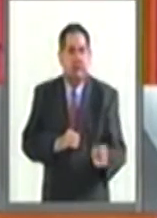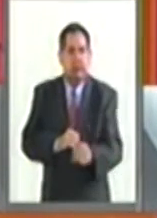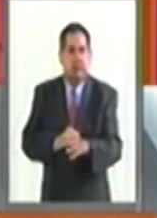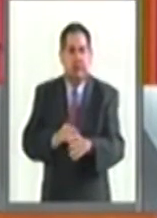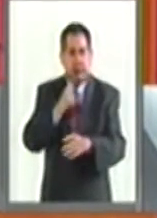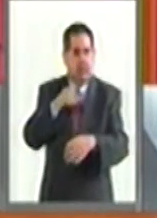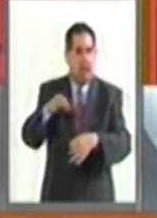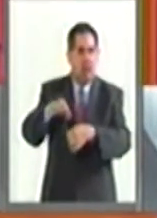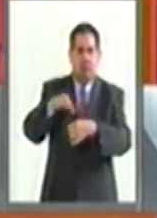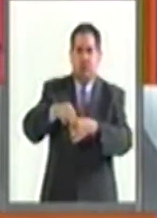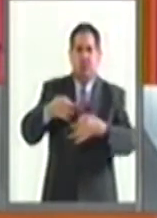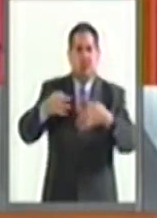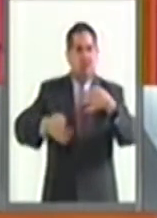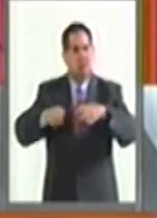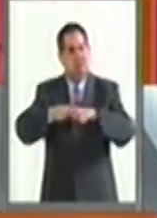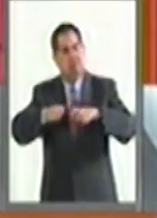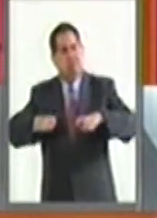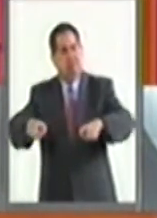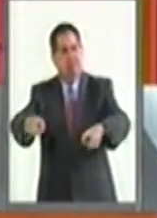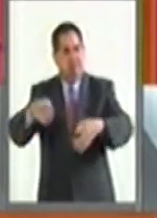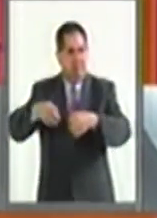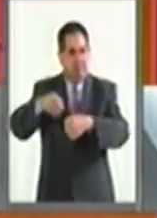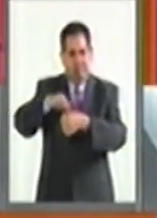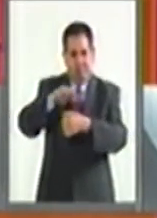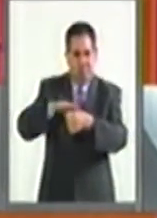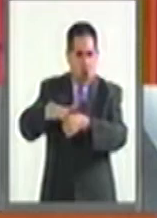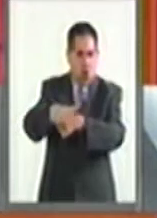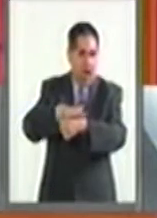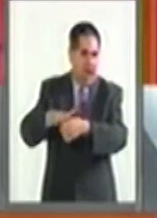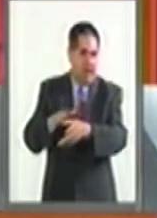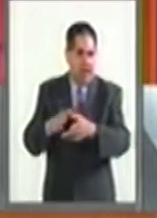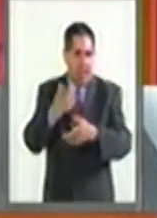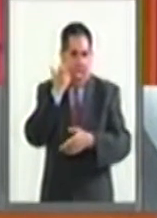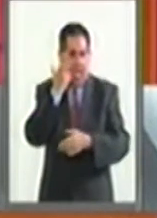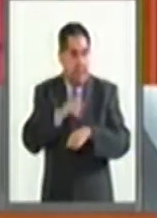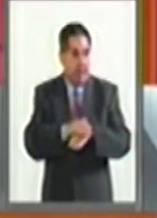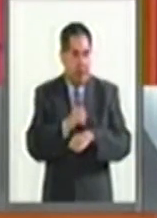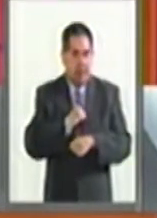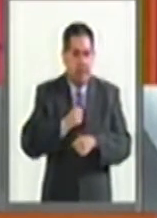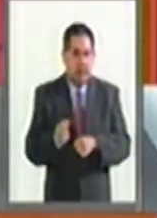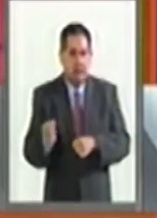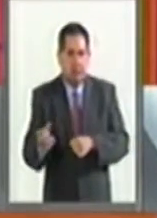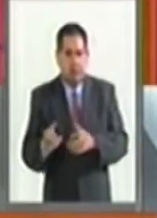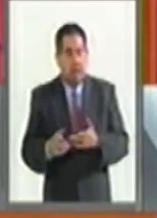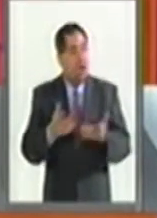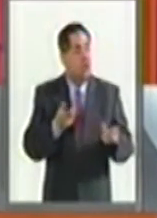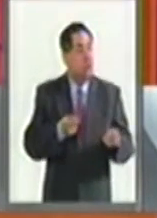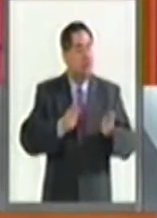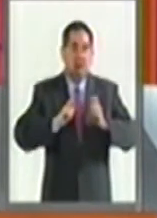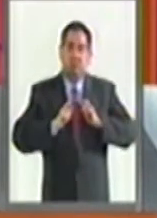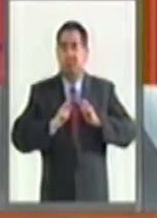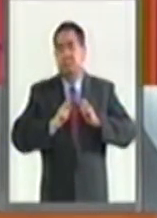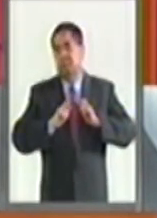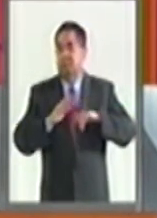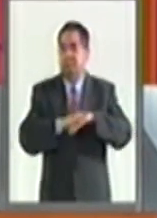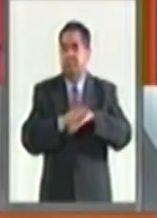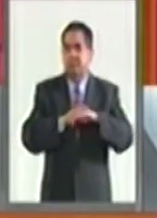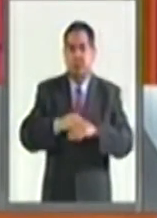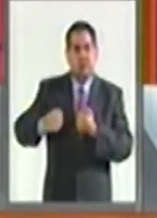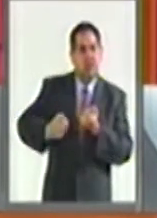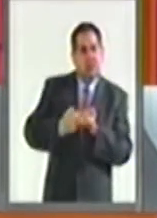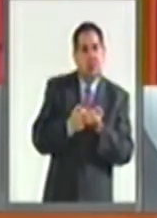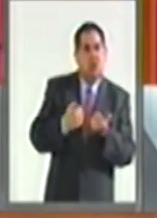en la designación de magistrados de los tribunales electorales locales, los cuales llegan a sus cargos impulsados por un